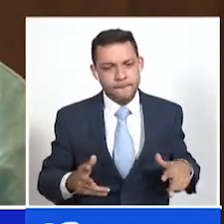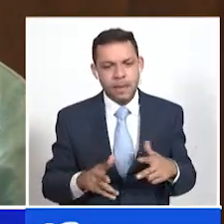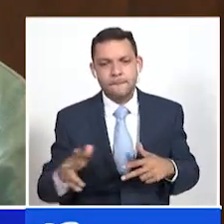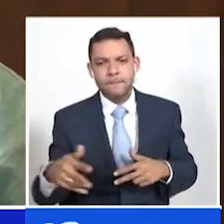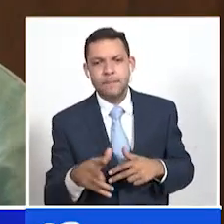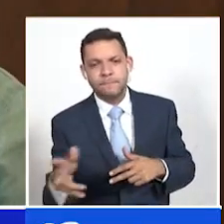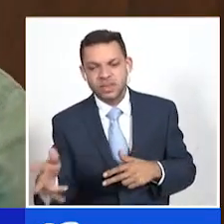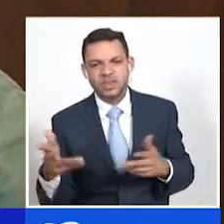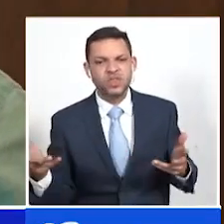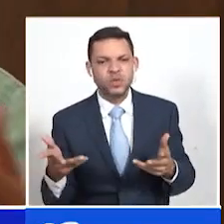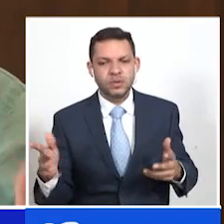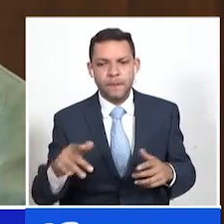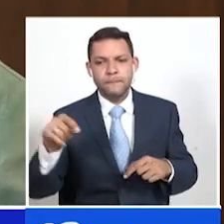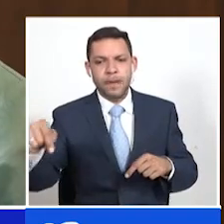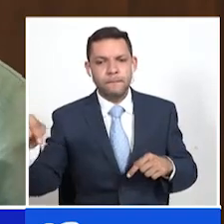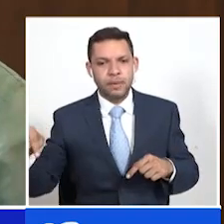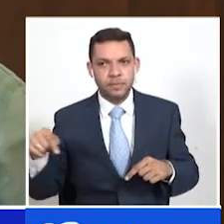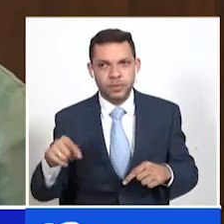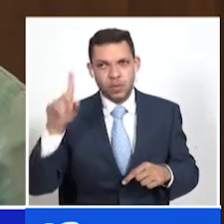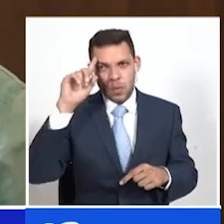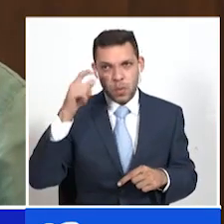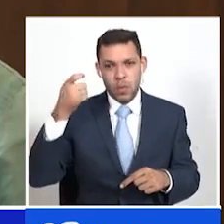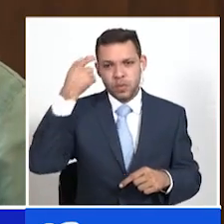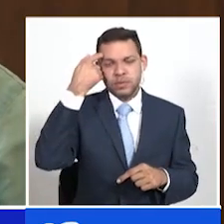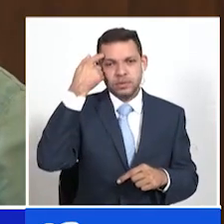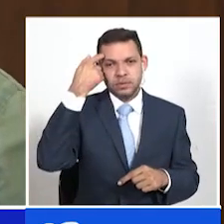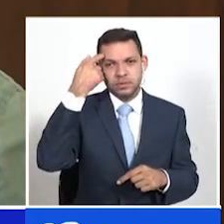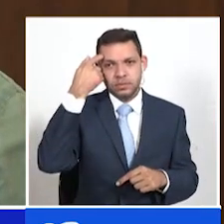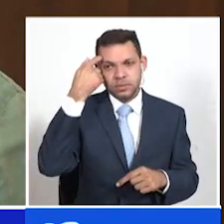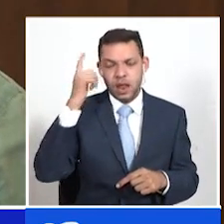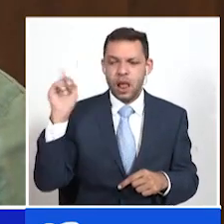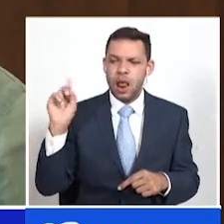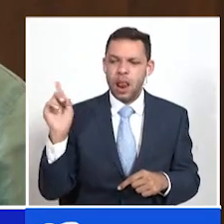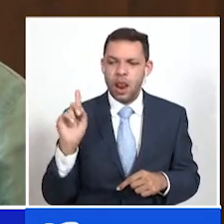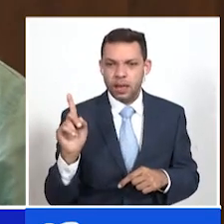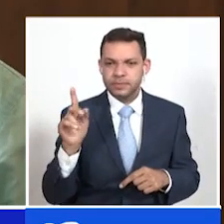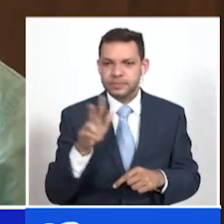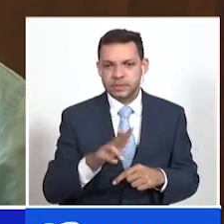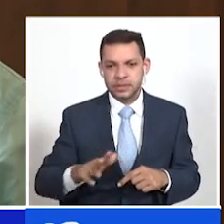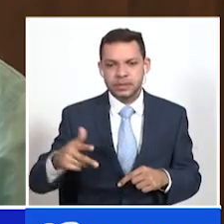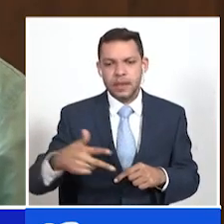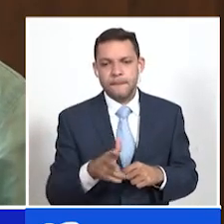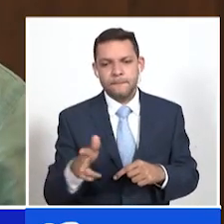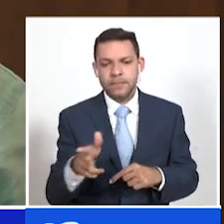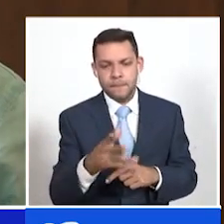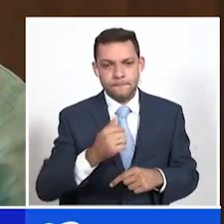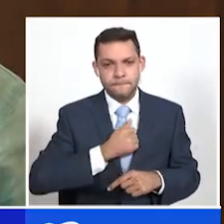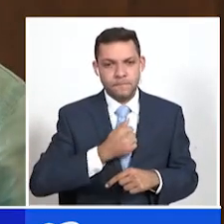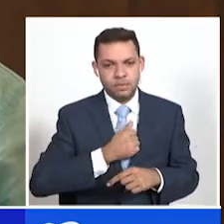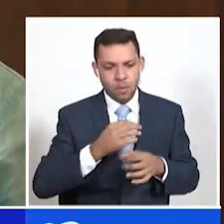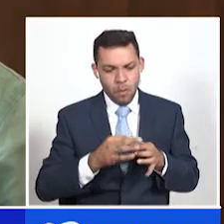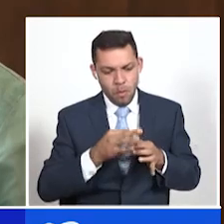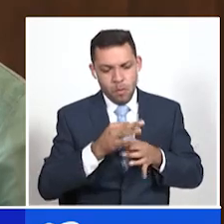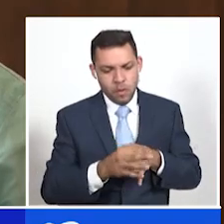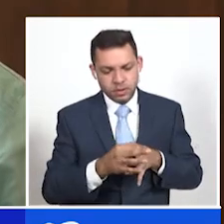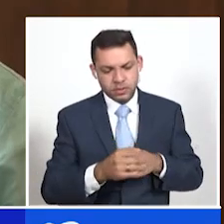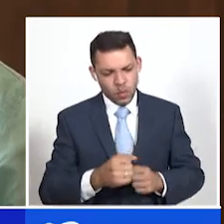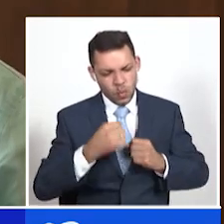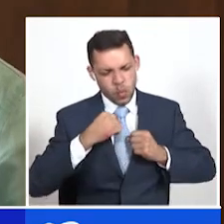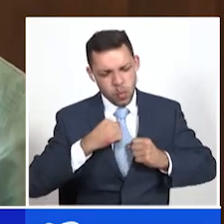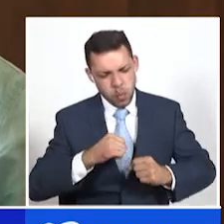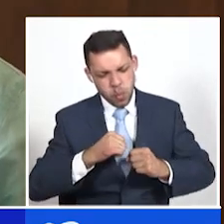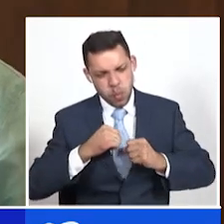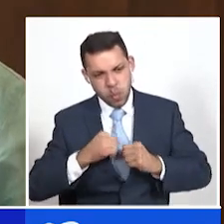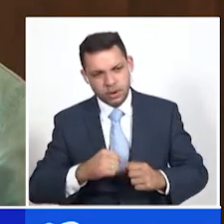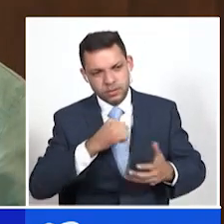vías terciarias. La gobernación venía haciéndolo en sus vías departamentales, ahora con un esfuerzo de la alcaldía vamos a